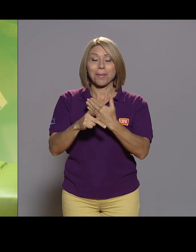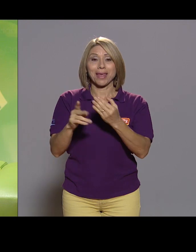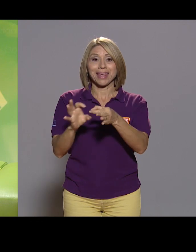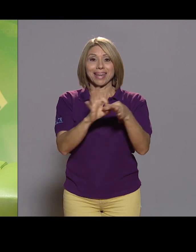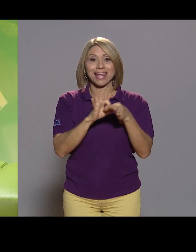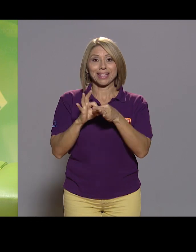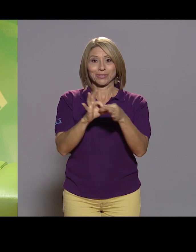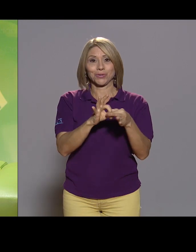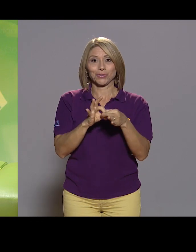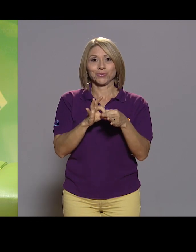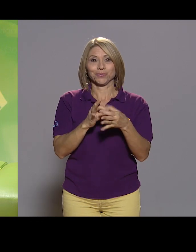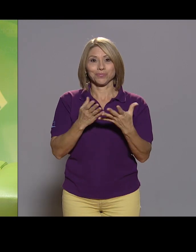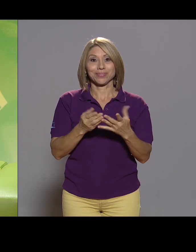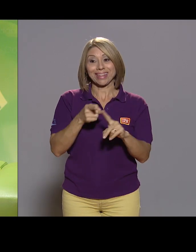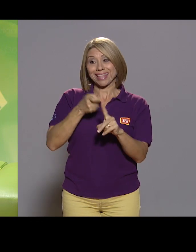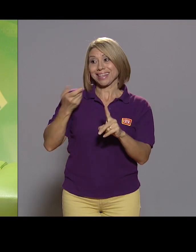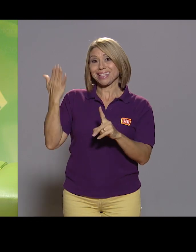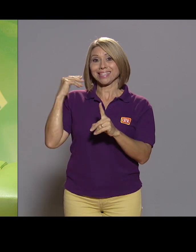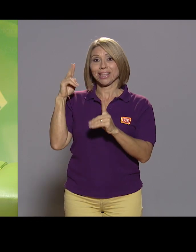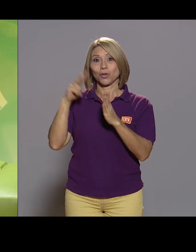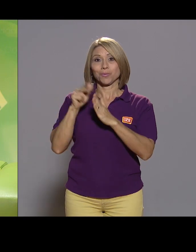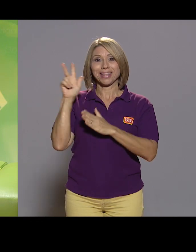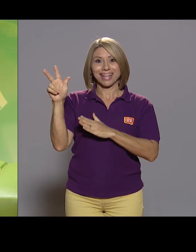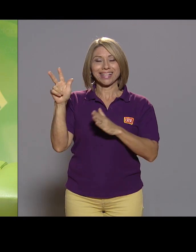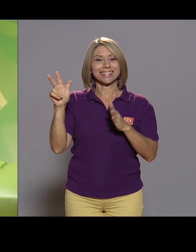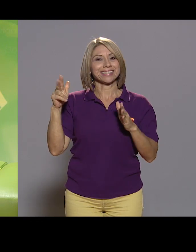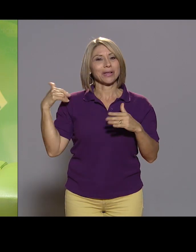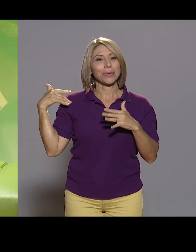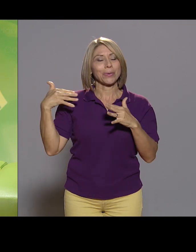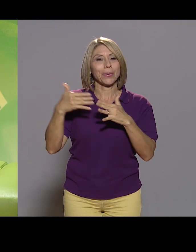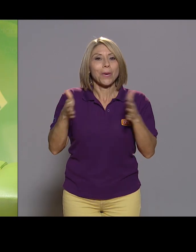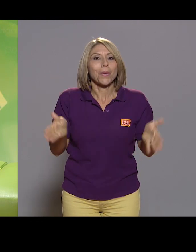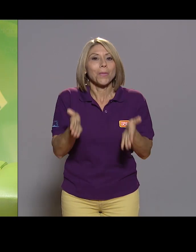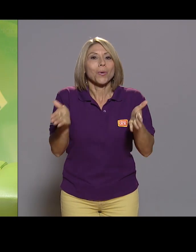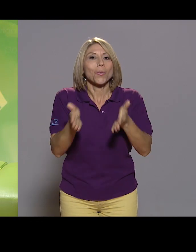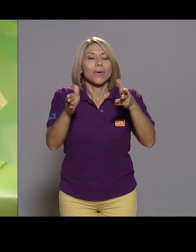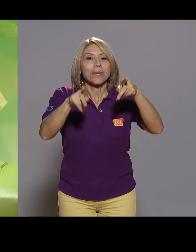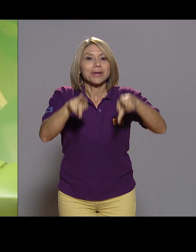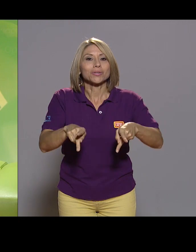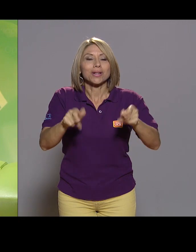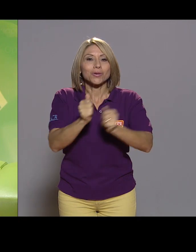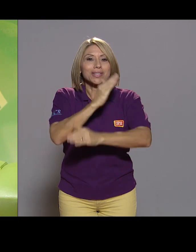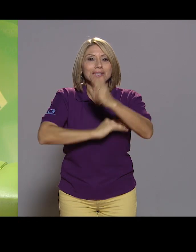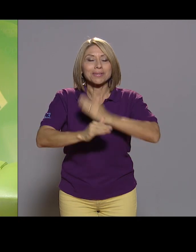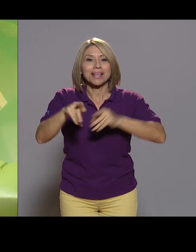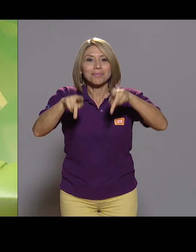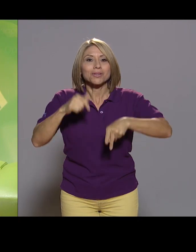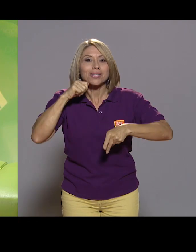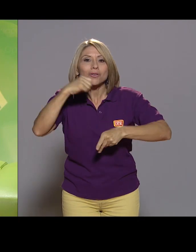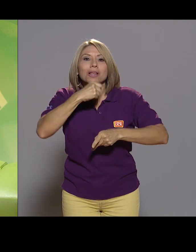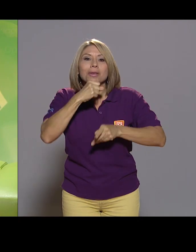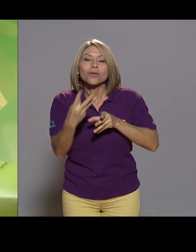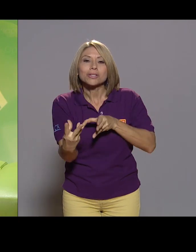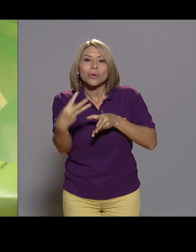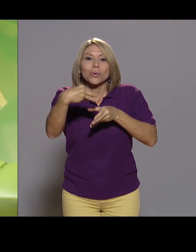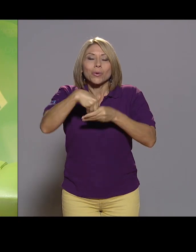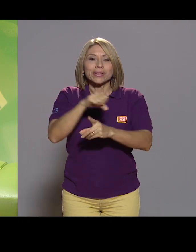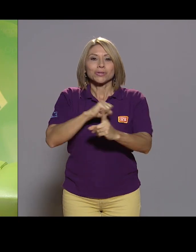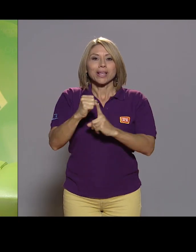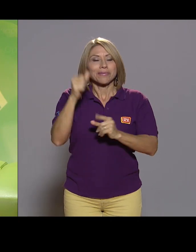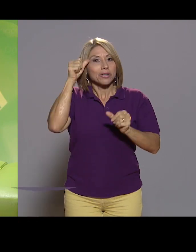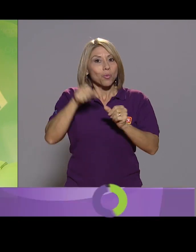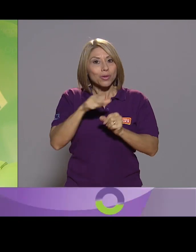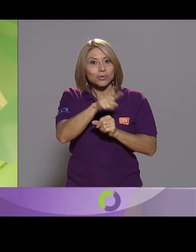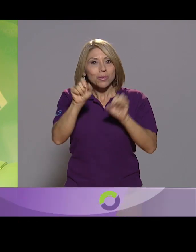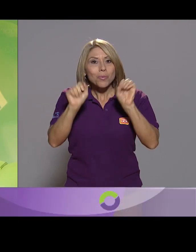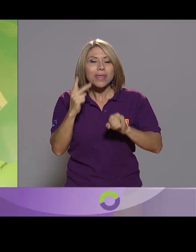de Nexos, que desde 2003 promueve la inclusión de personas con discapacidad y personas adultas mayores. Recuerde que usted puede repasar todos